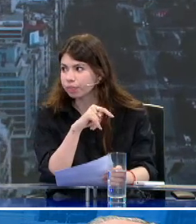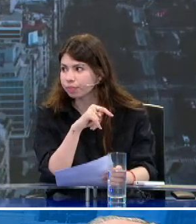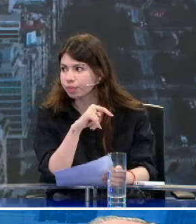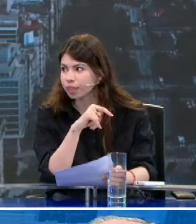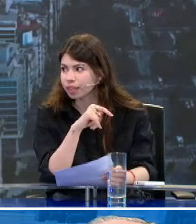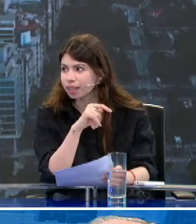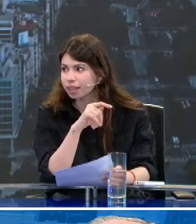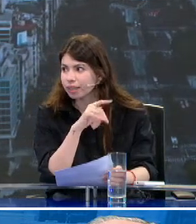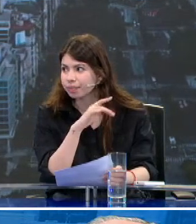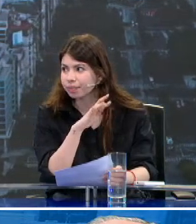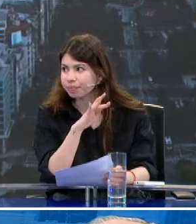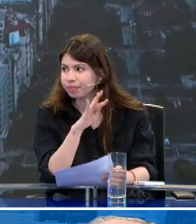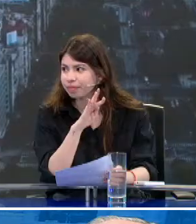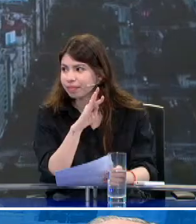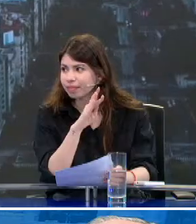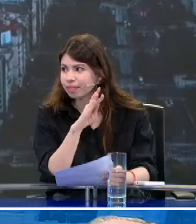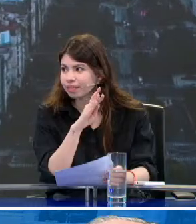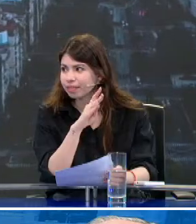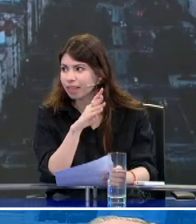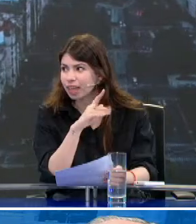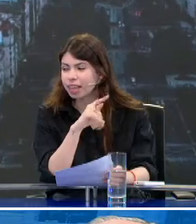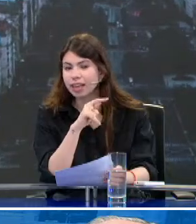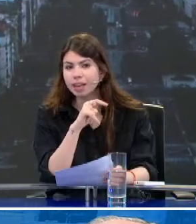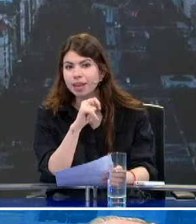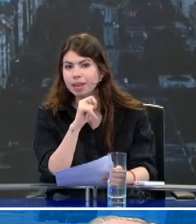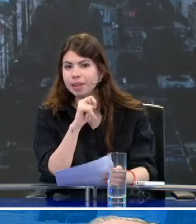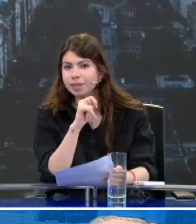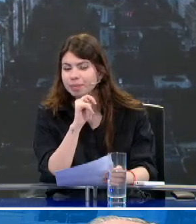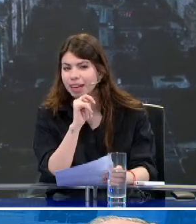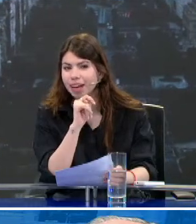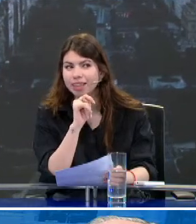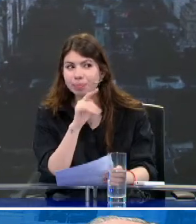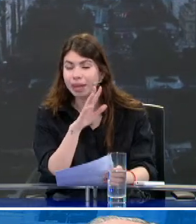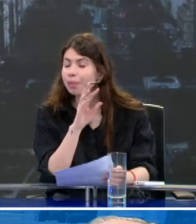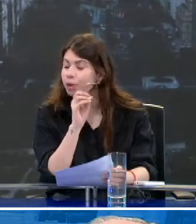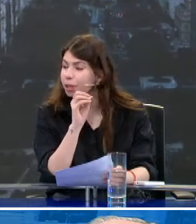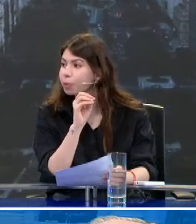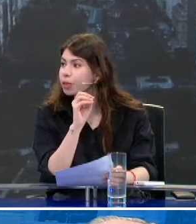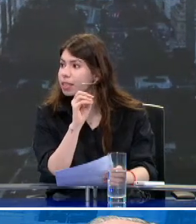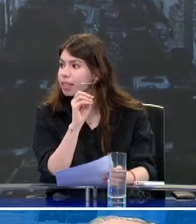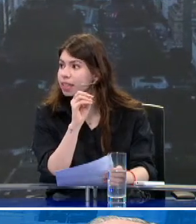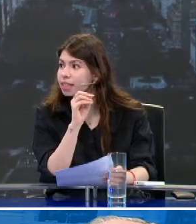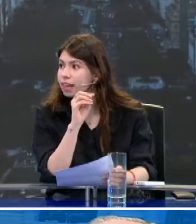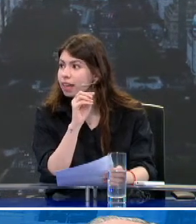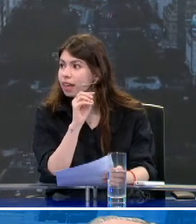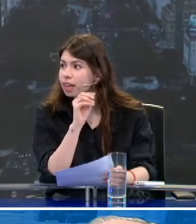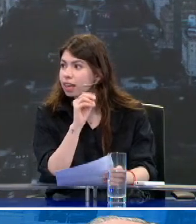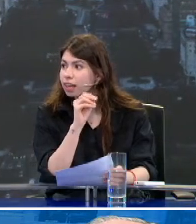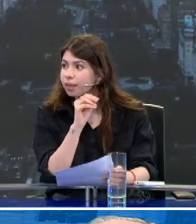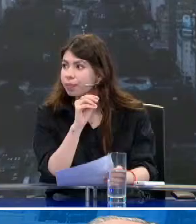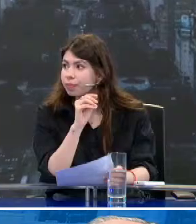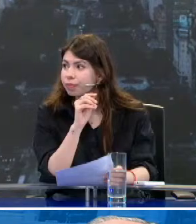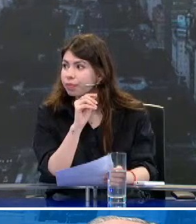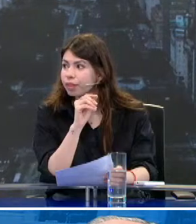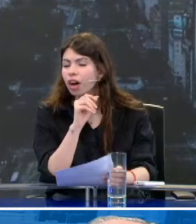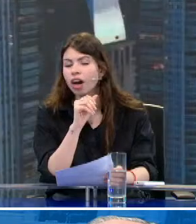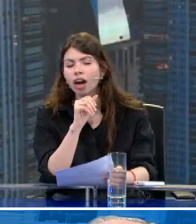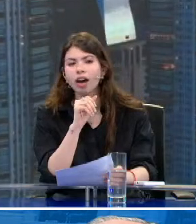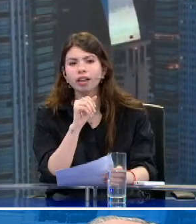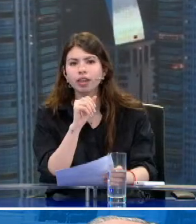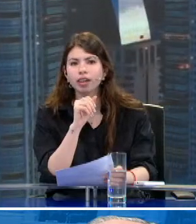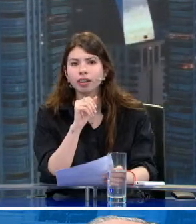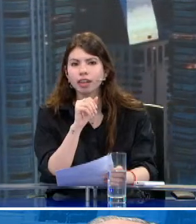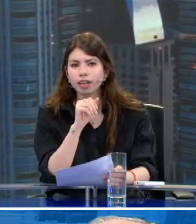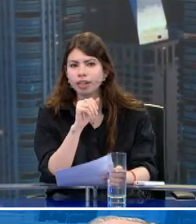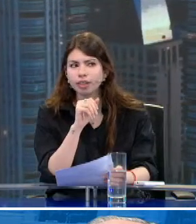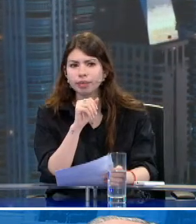resultado de las elecciones en Corrientes antes del mediodía. Y mira, A pará, ver, pero te puedo decir que Dicen que puede haber segunda vuelta, a ver. dale. No, ¿Qué